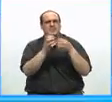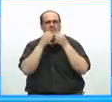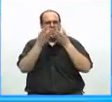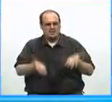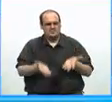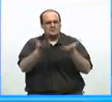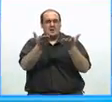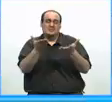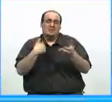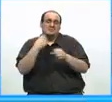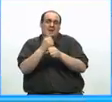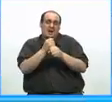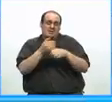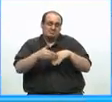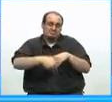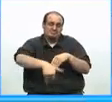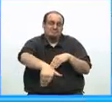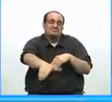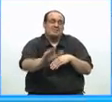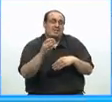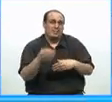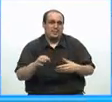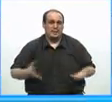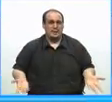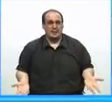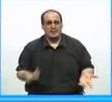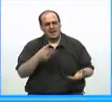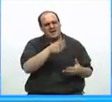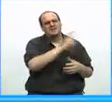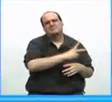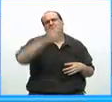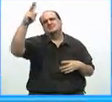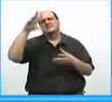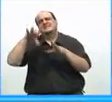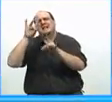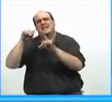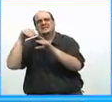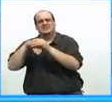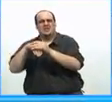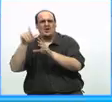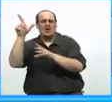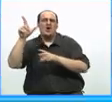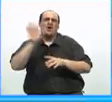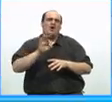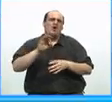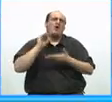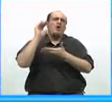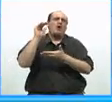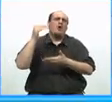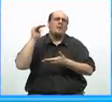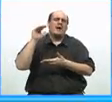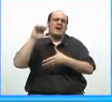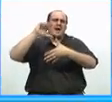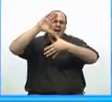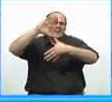lleva un trabajo que quizás por momentos que que se fue a la selección o o bueno la Copa América no pudimos trabajarlo tanto con